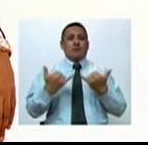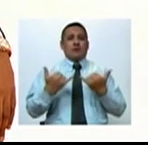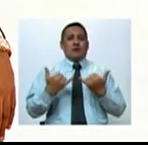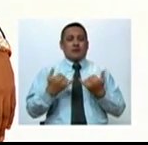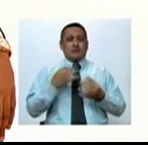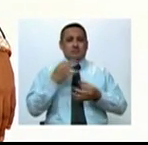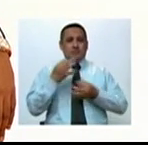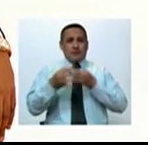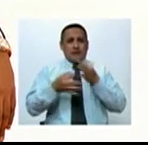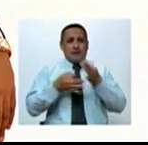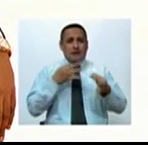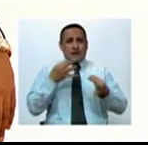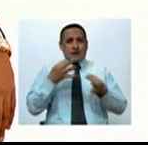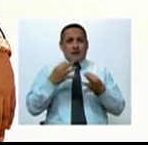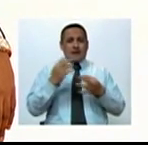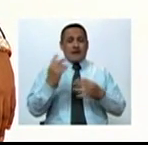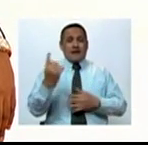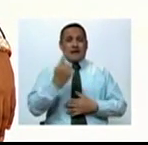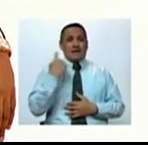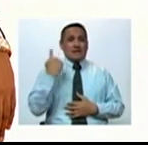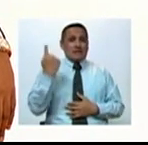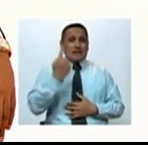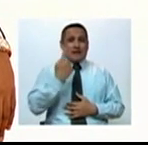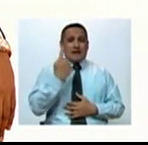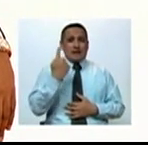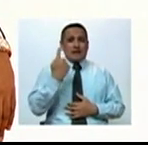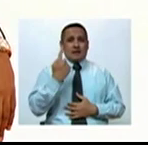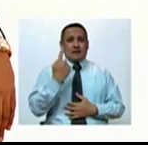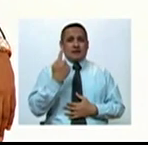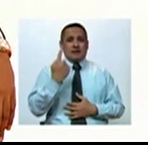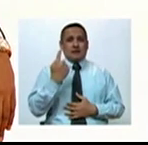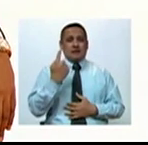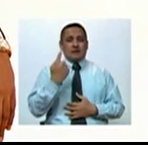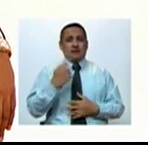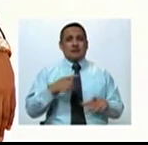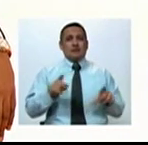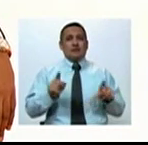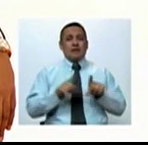Ahora, en general,